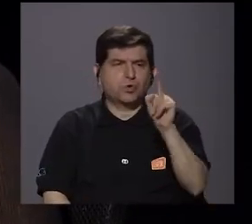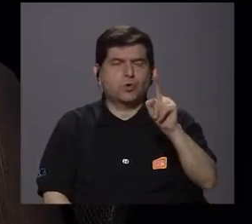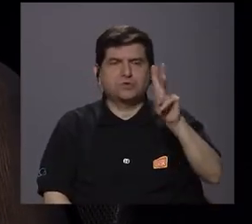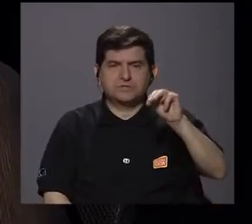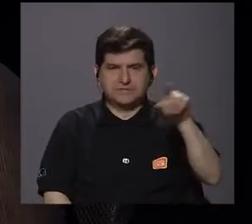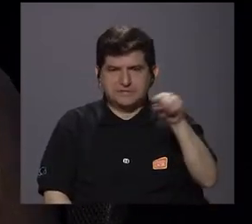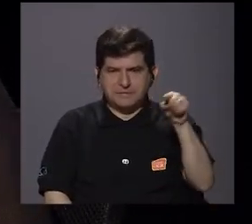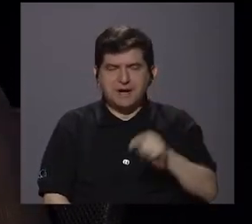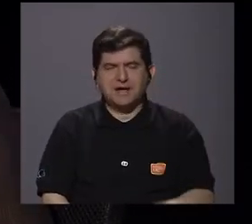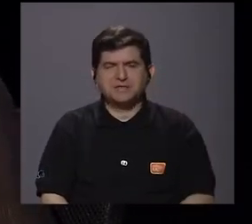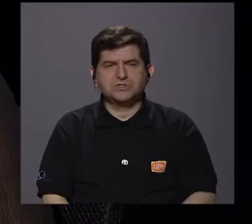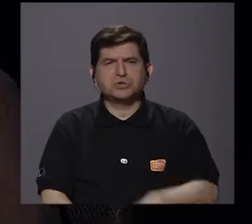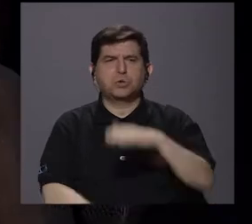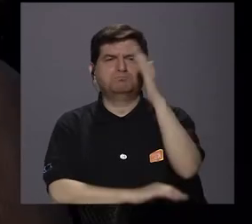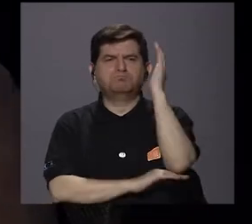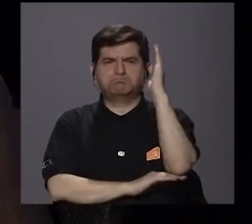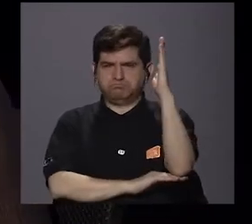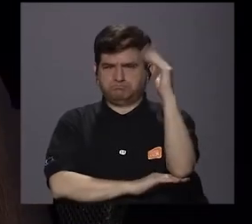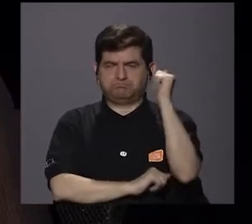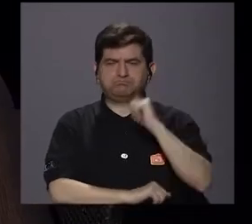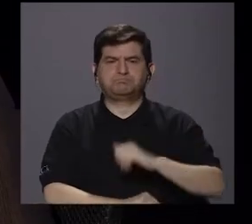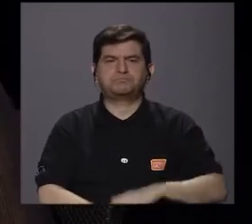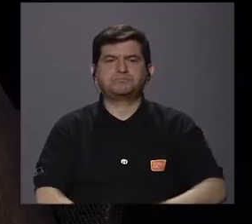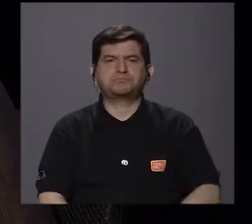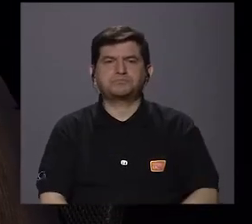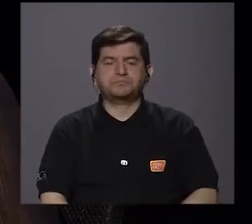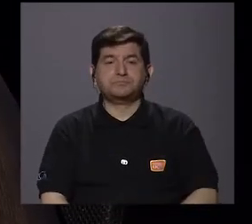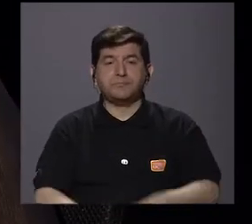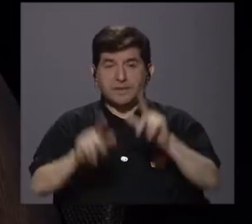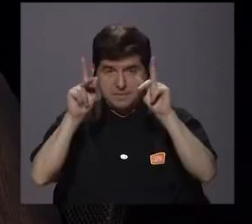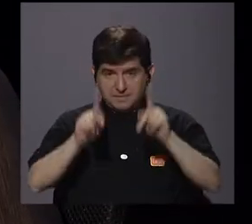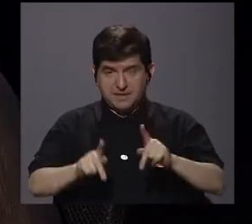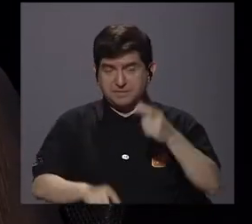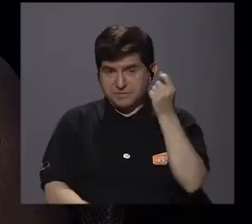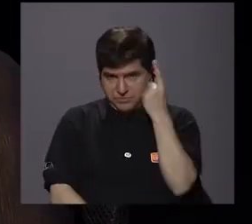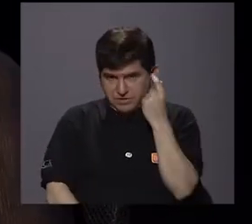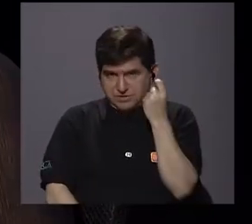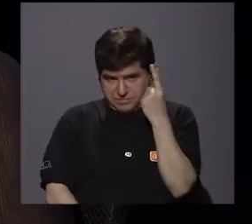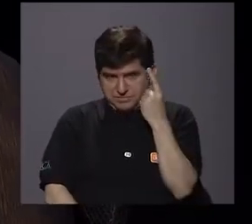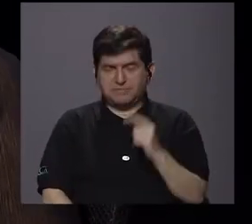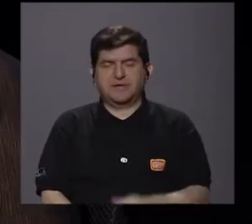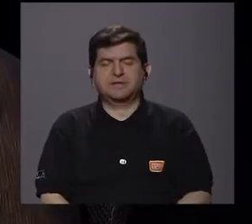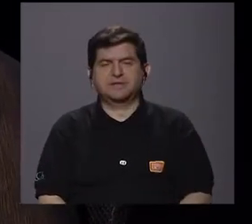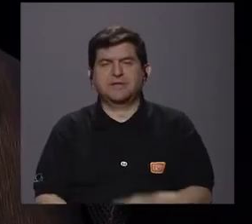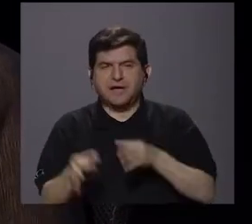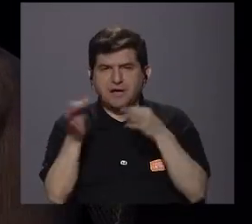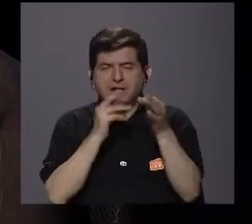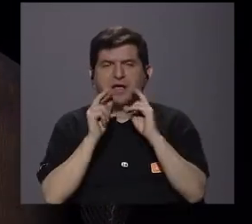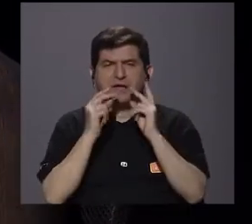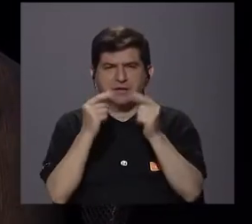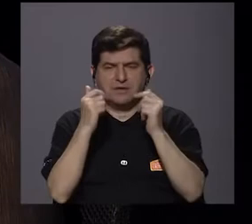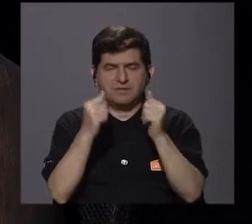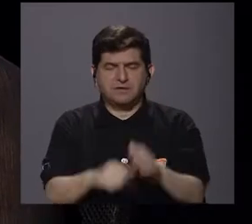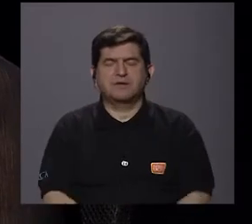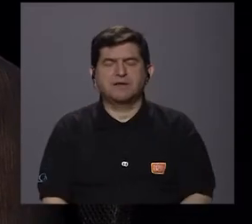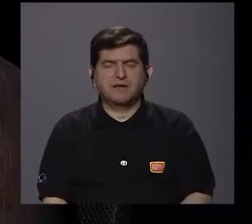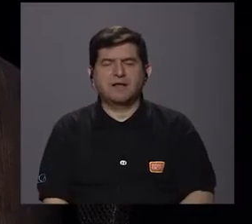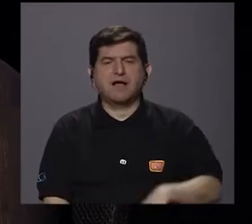marzo, alrededor del mediodía, para que la gente me entienda un poco, se lo voy a explicar rápidamente.